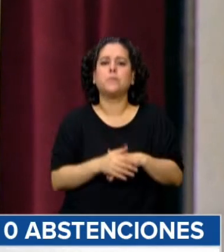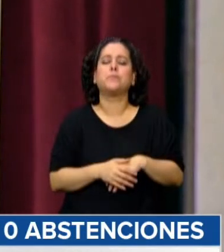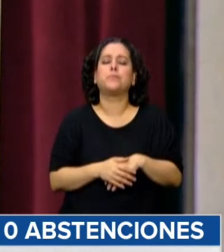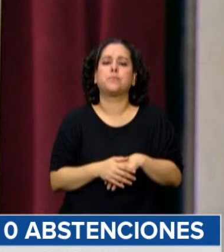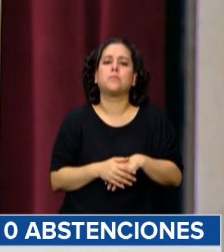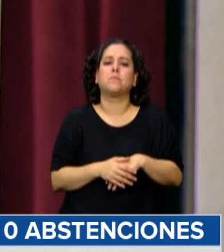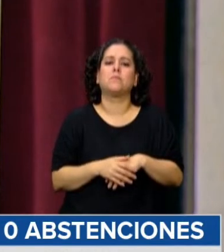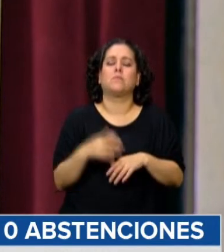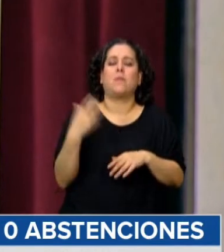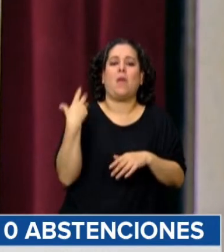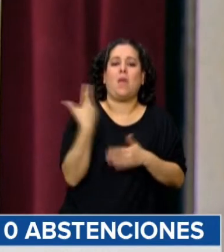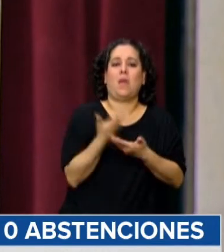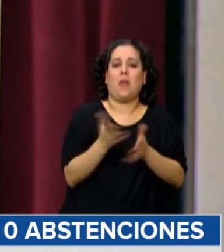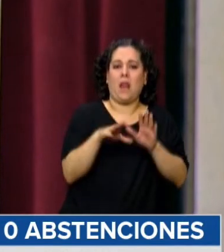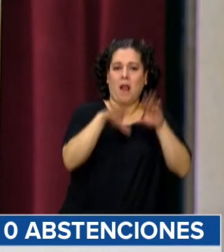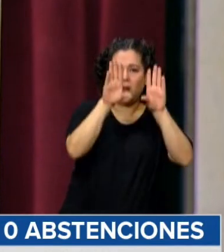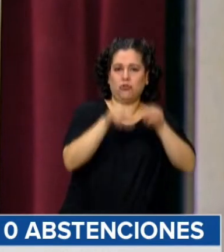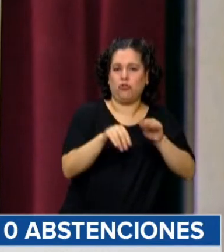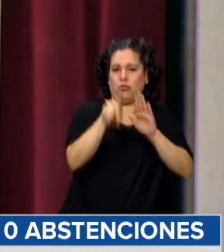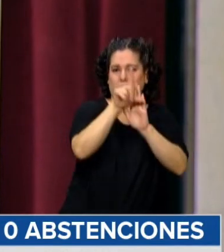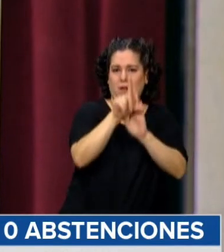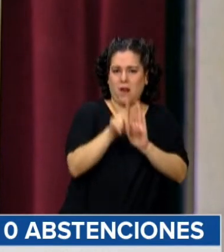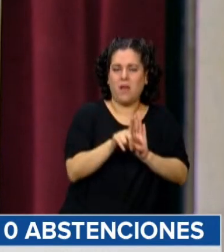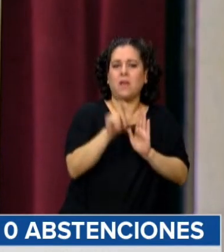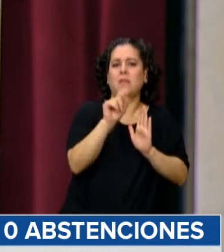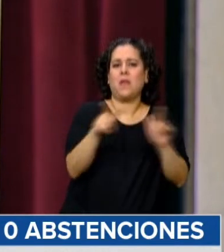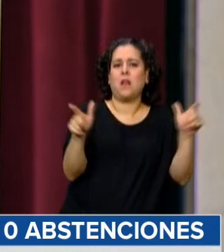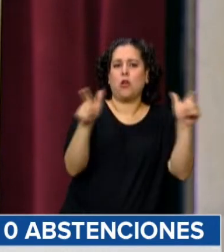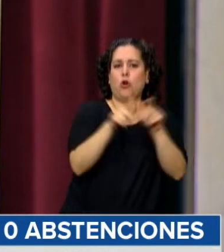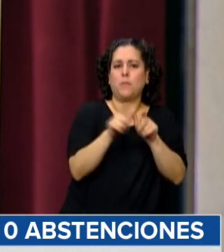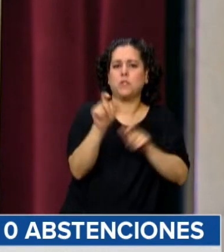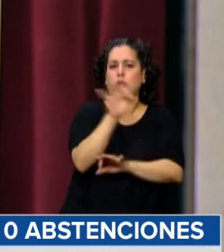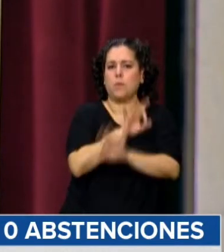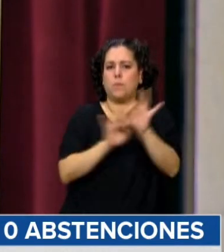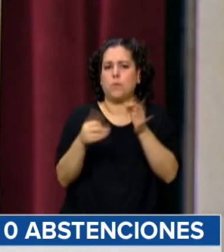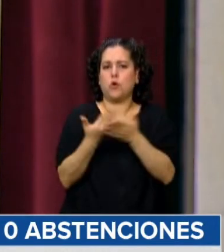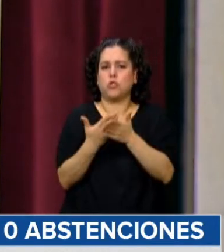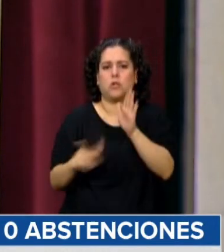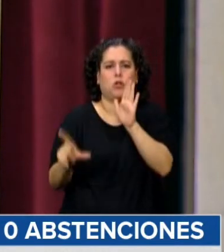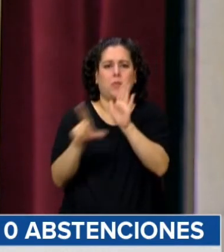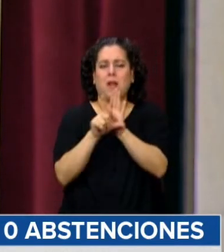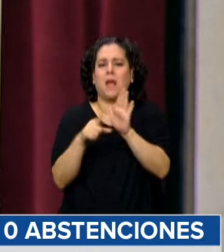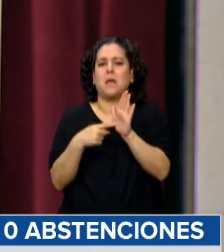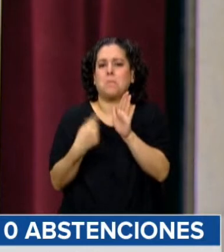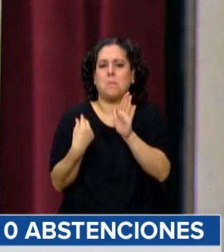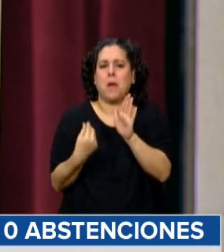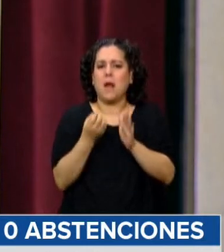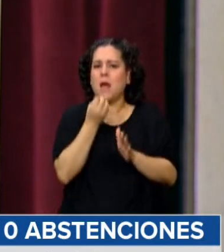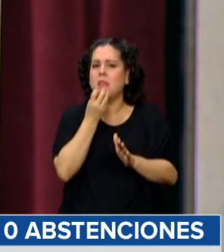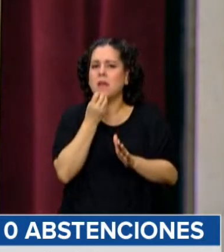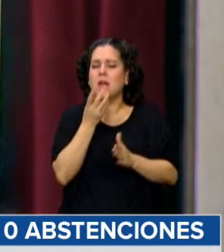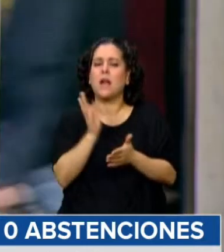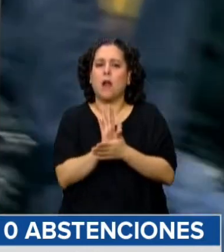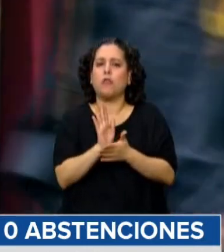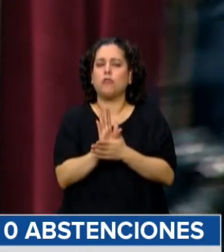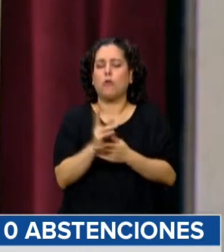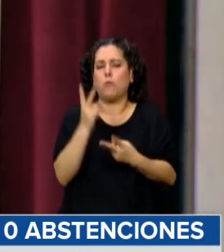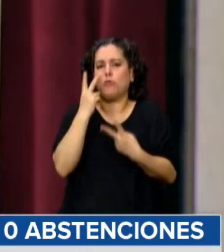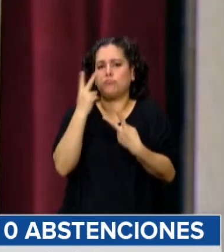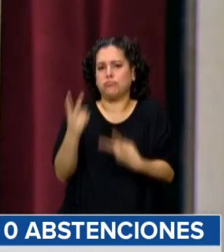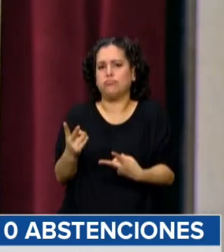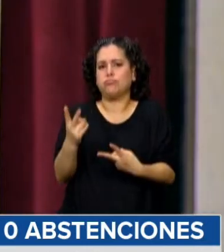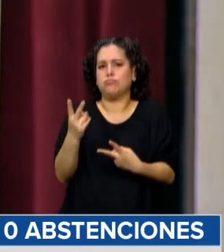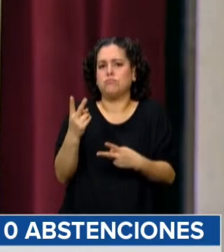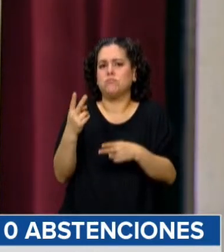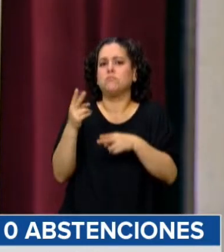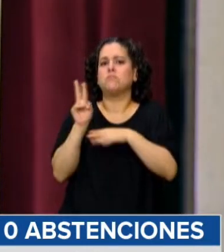En general y en particular, el dictamen de las comisiones recaído en el proyecto de ley por el que se declara como Monumento Histórico